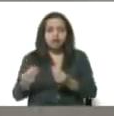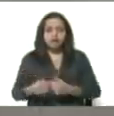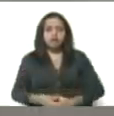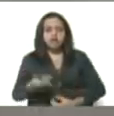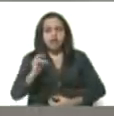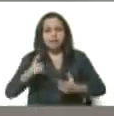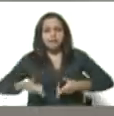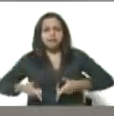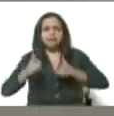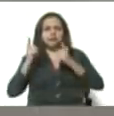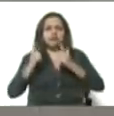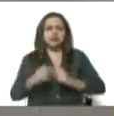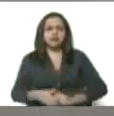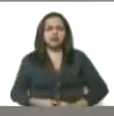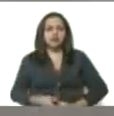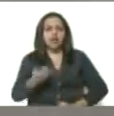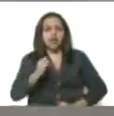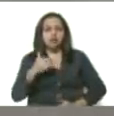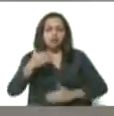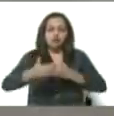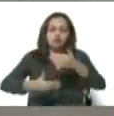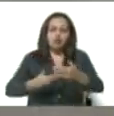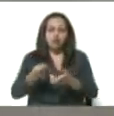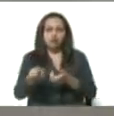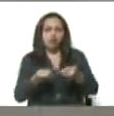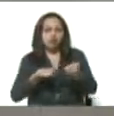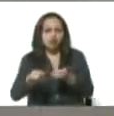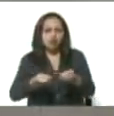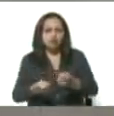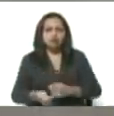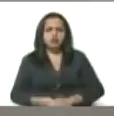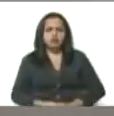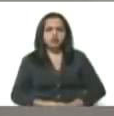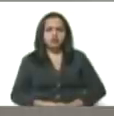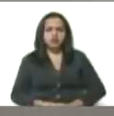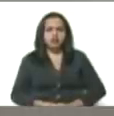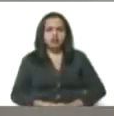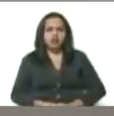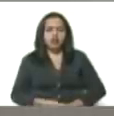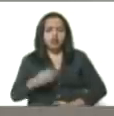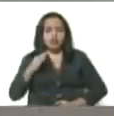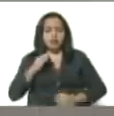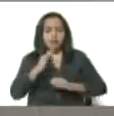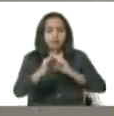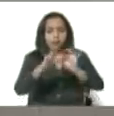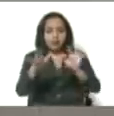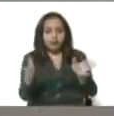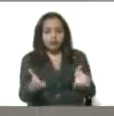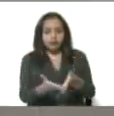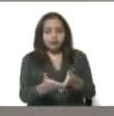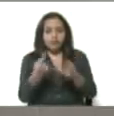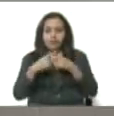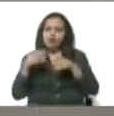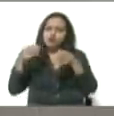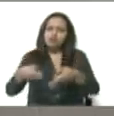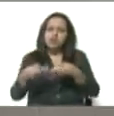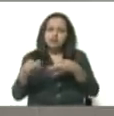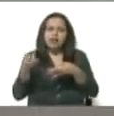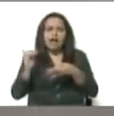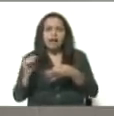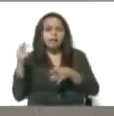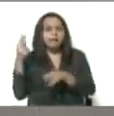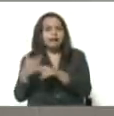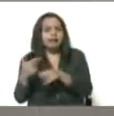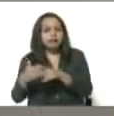permitido llevar una evolución controlada de la pandemia en nuestro país, pero siempre bajo la amenaza